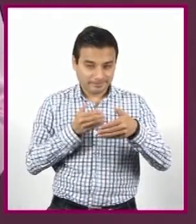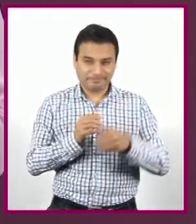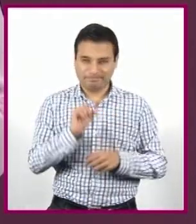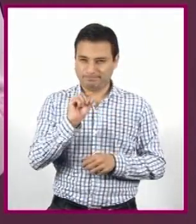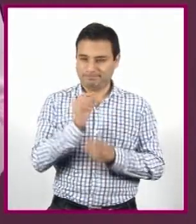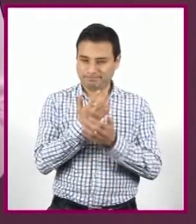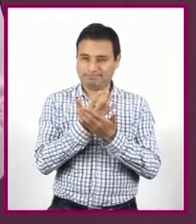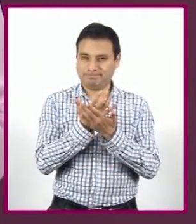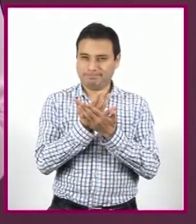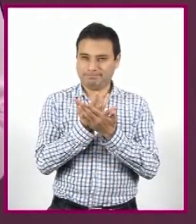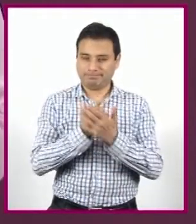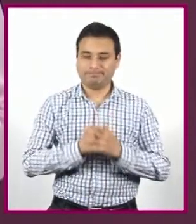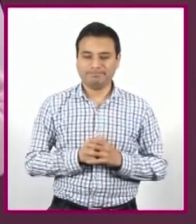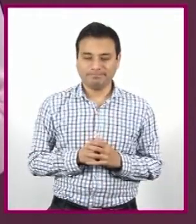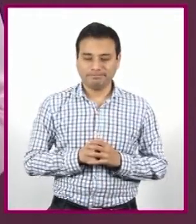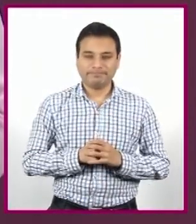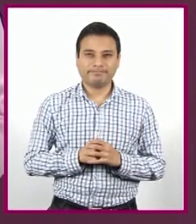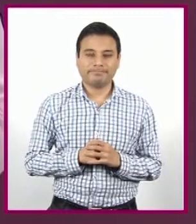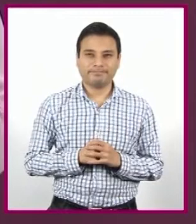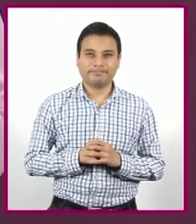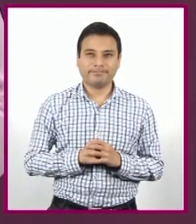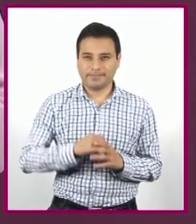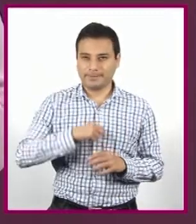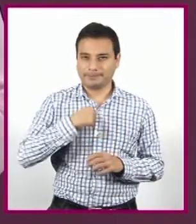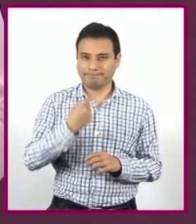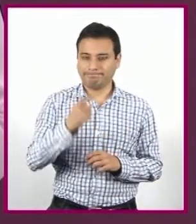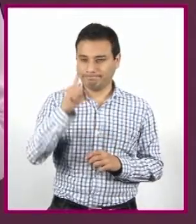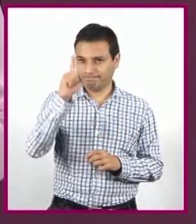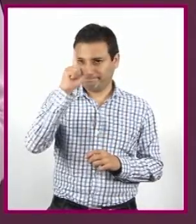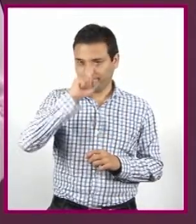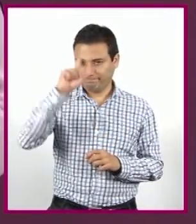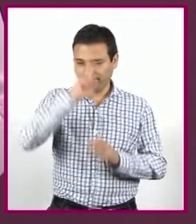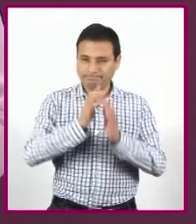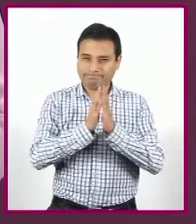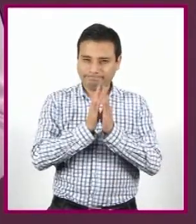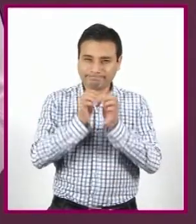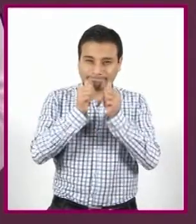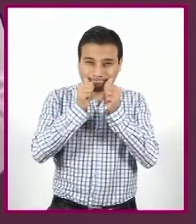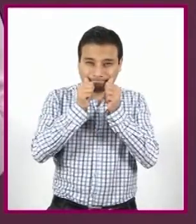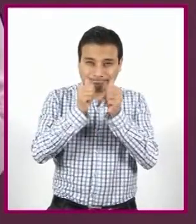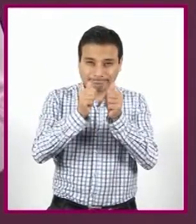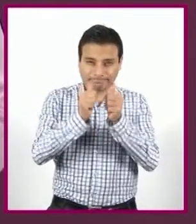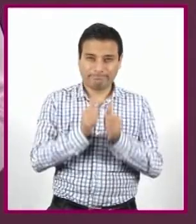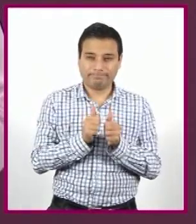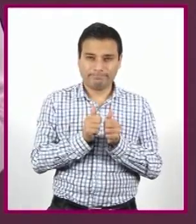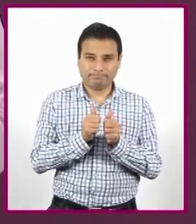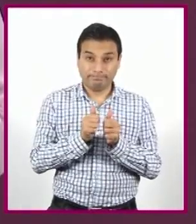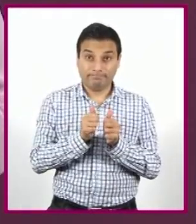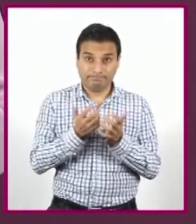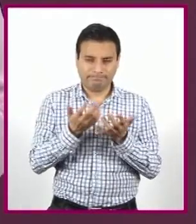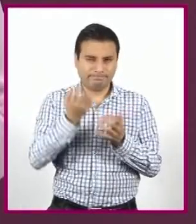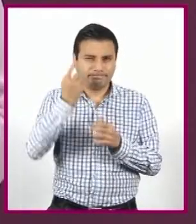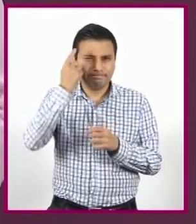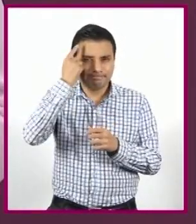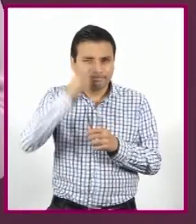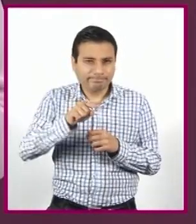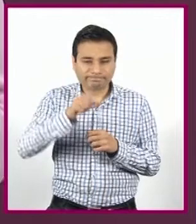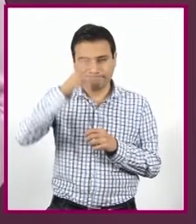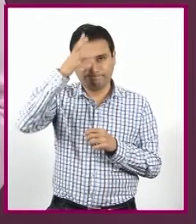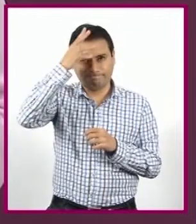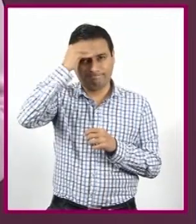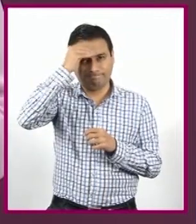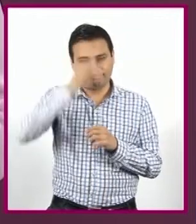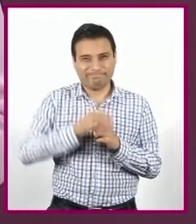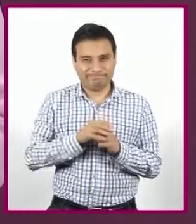que trabajaremos en esta sesión, les sugiero que estén muy atentos, ya que esto les permitirá continuar fortaleciendo